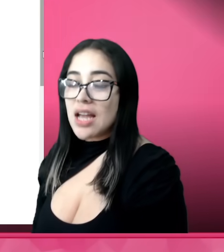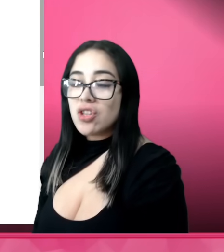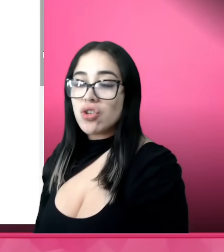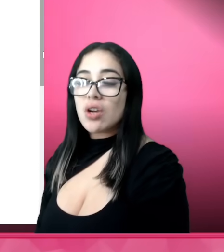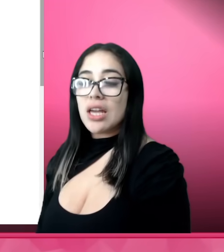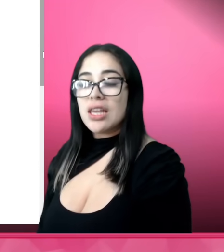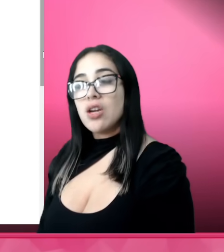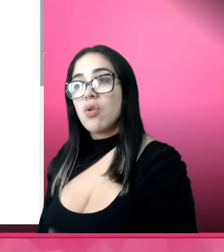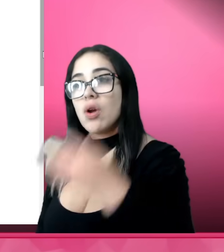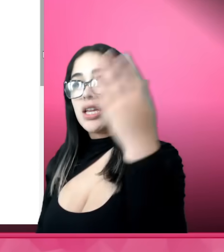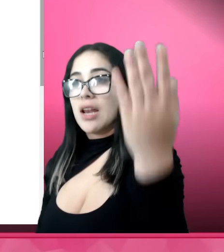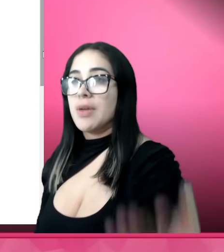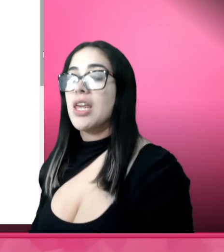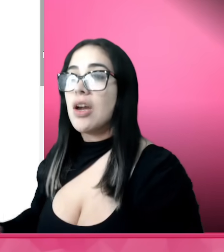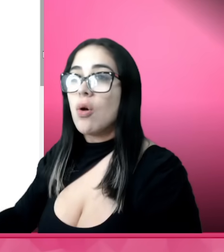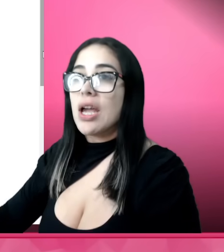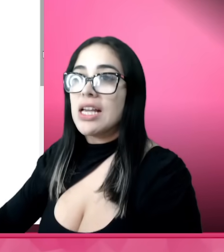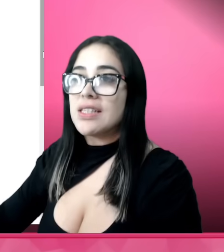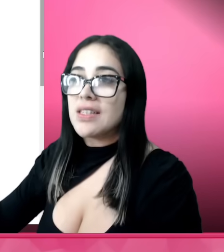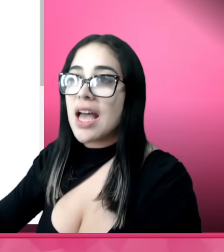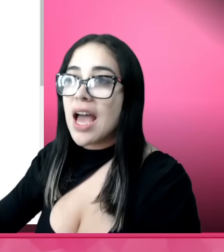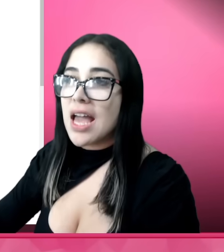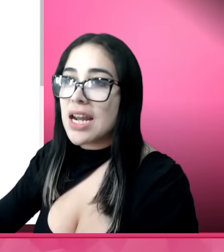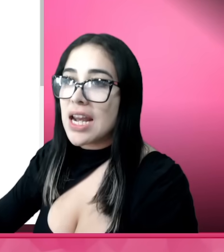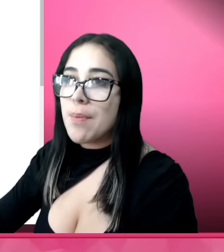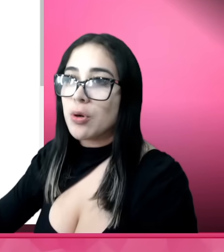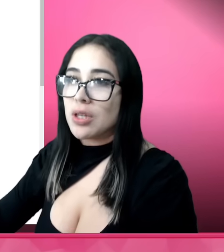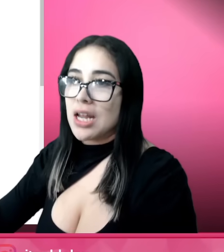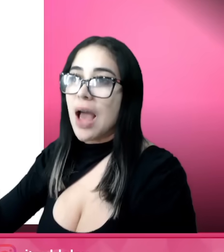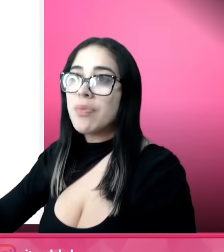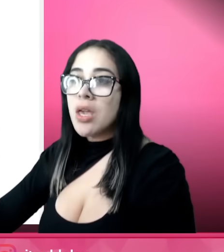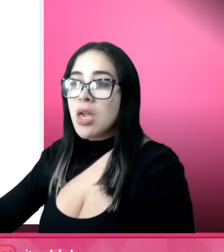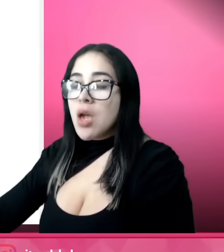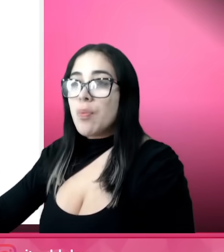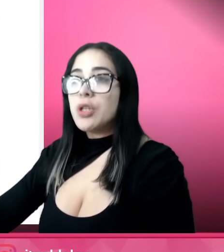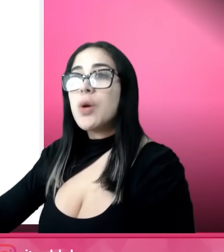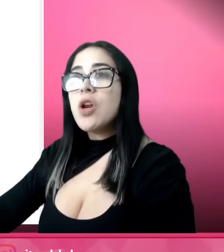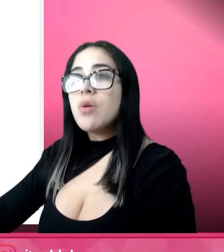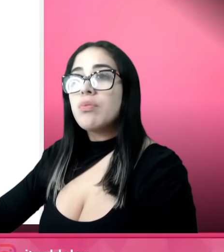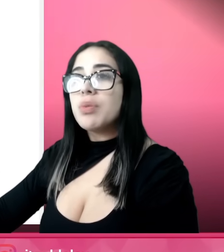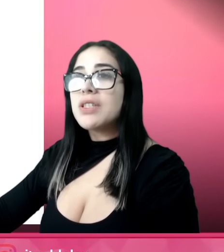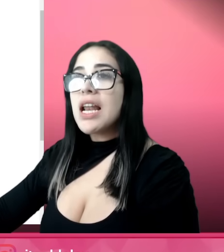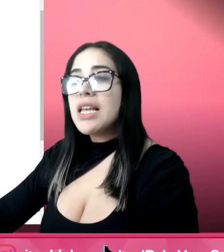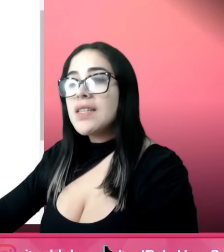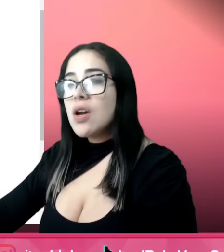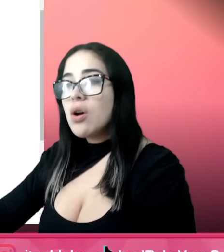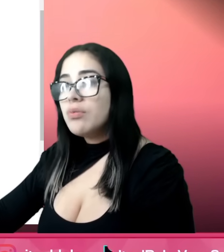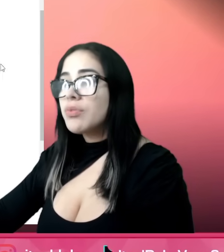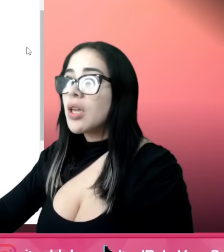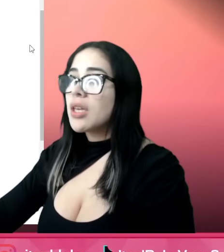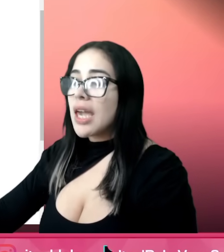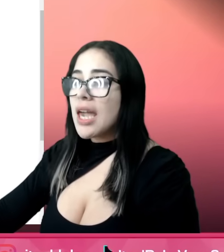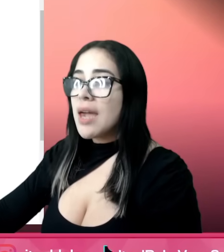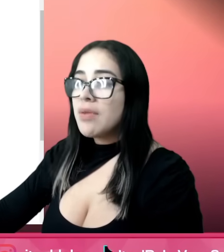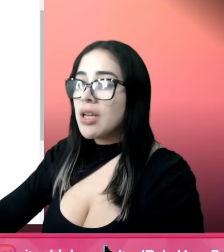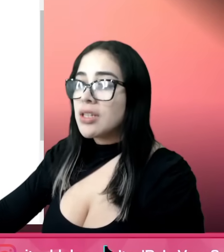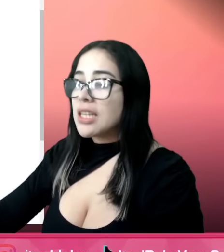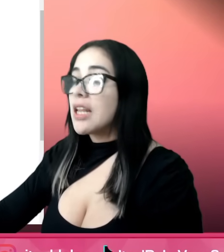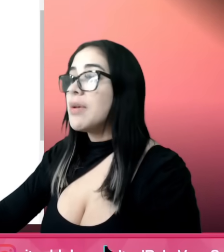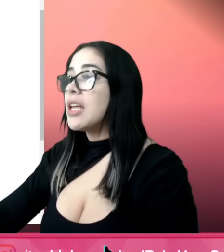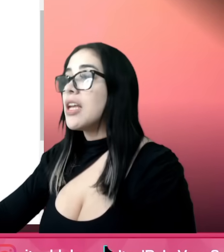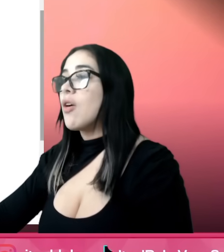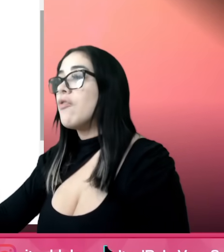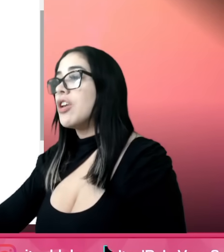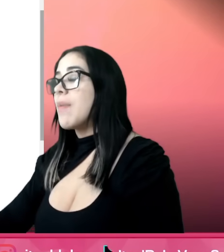este rancho que dijo en el video esta reportera Pues bueno pues qué les digo que